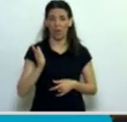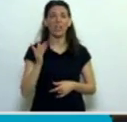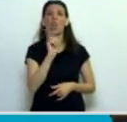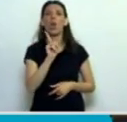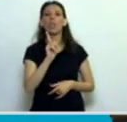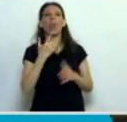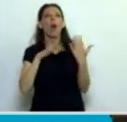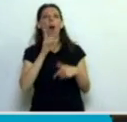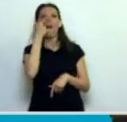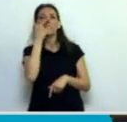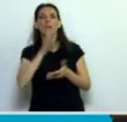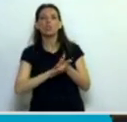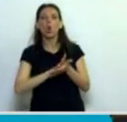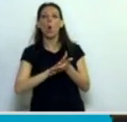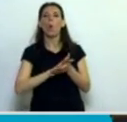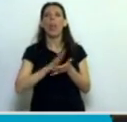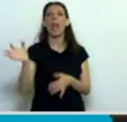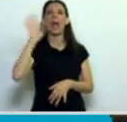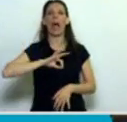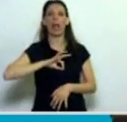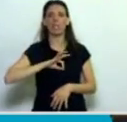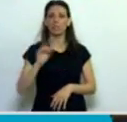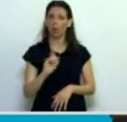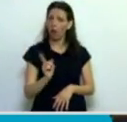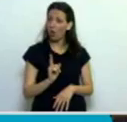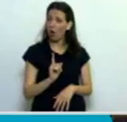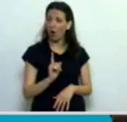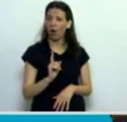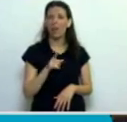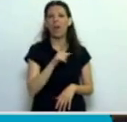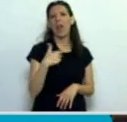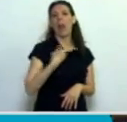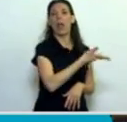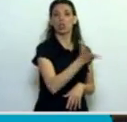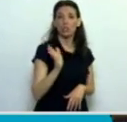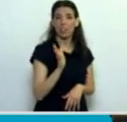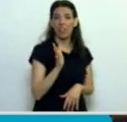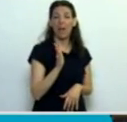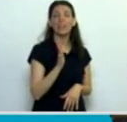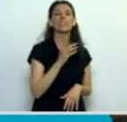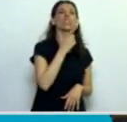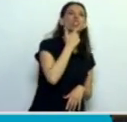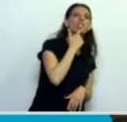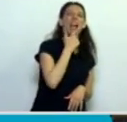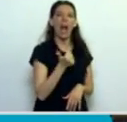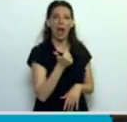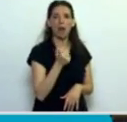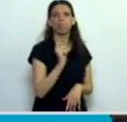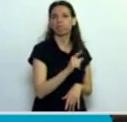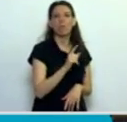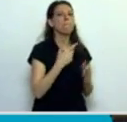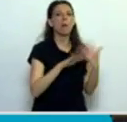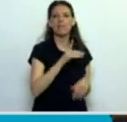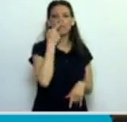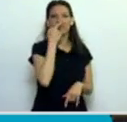las ganancias hasta el infinito, como se mueven las sociedades anónimas. La creación